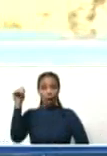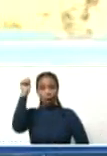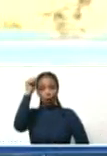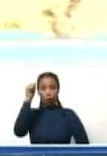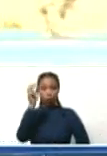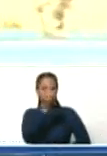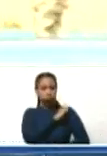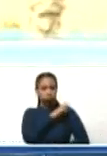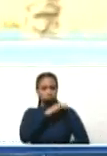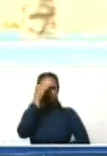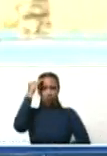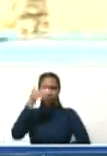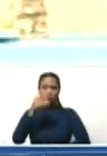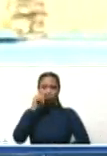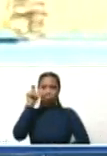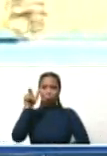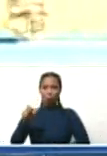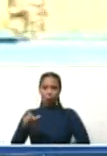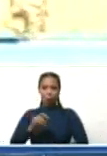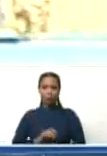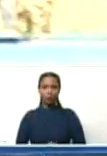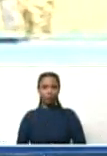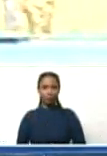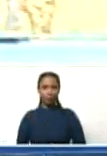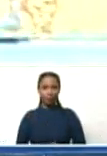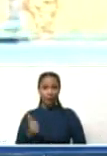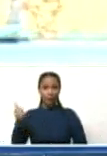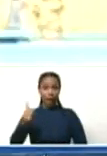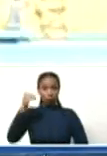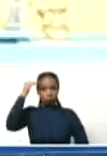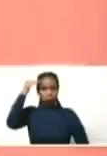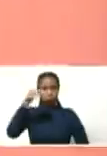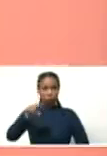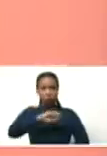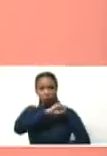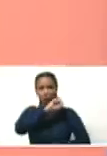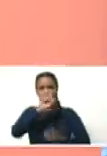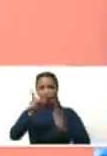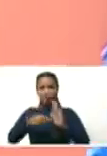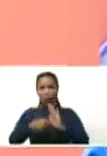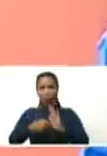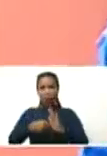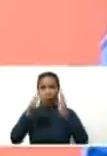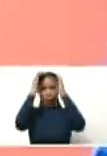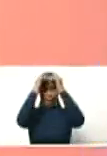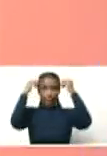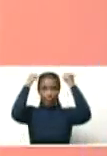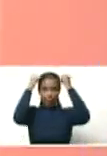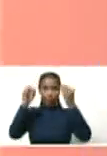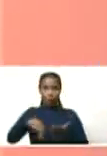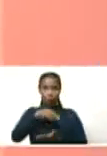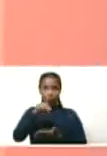Christopher Gregorio Churio Andrade, comandante general de la Milicia Nacional